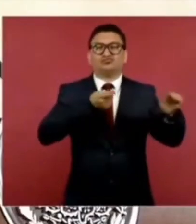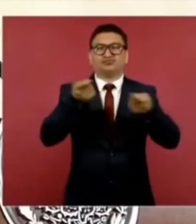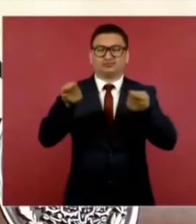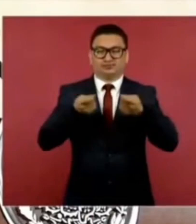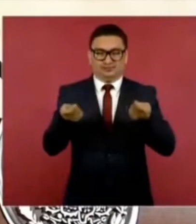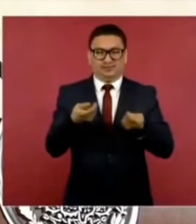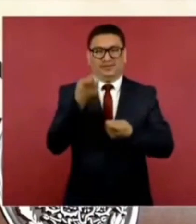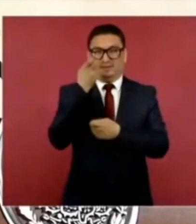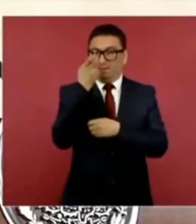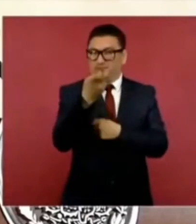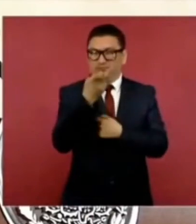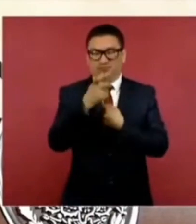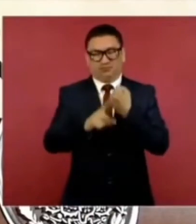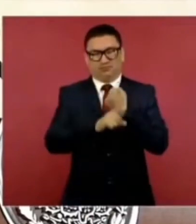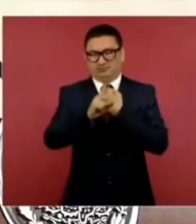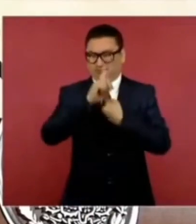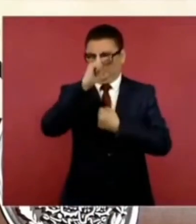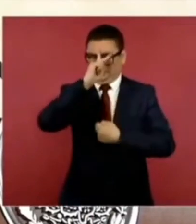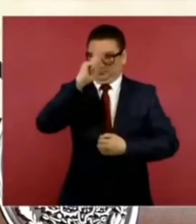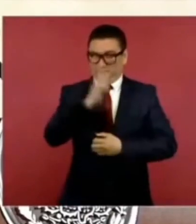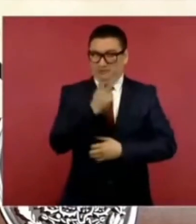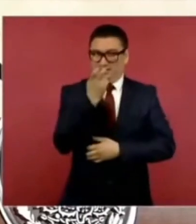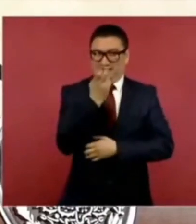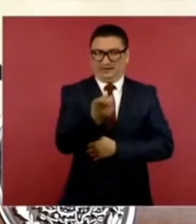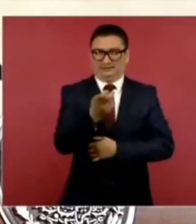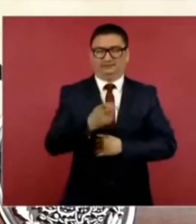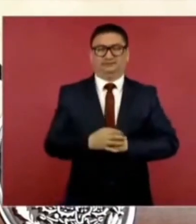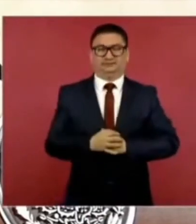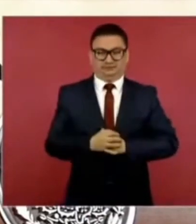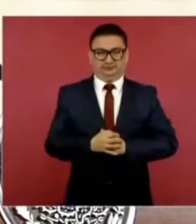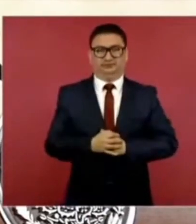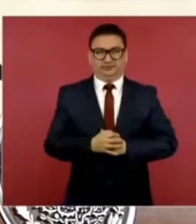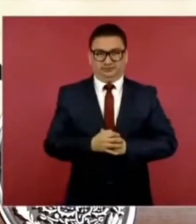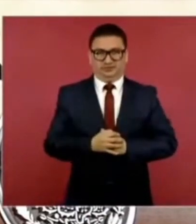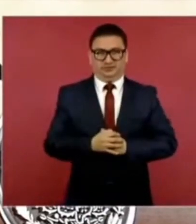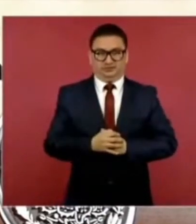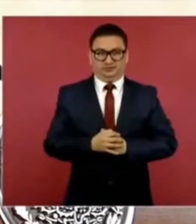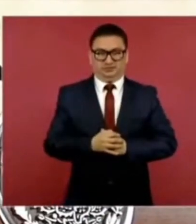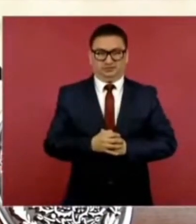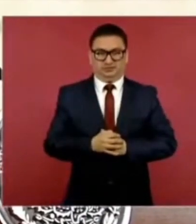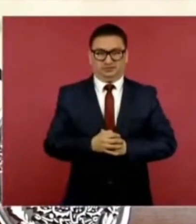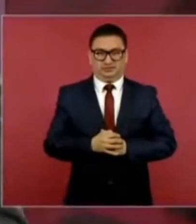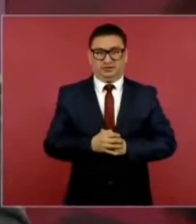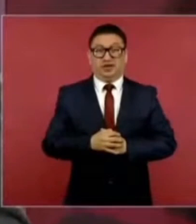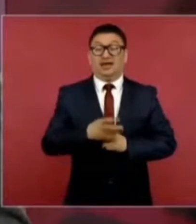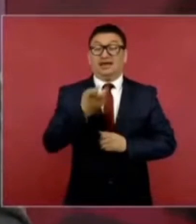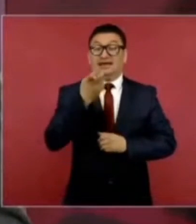Era la causa principal de la desigualdad económica,